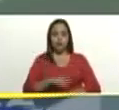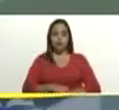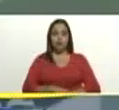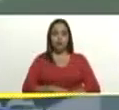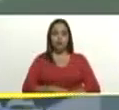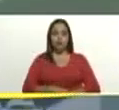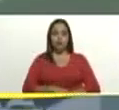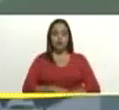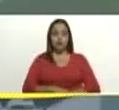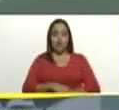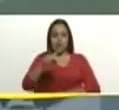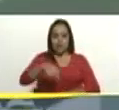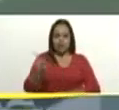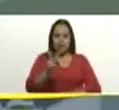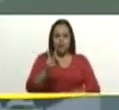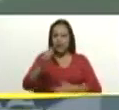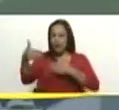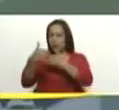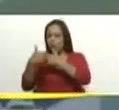desde Venezuela y contra Venezuela,